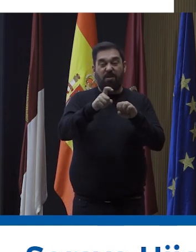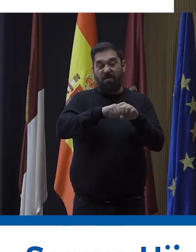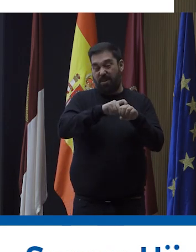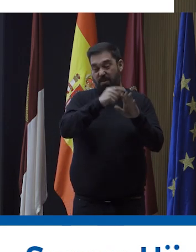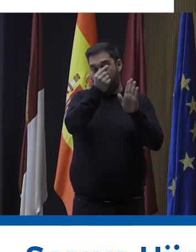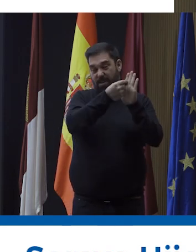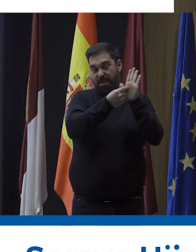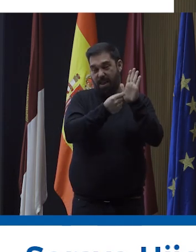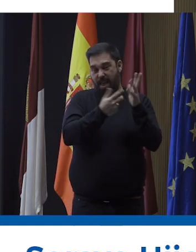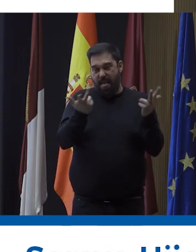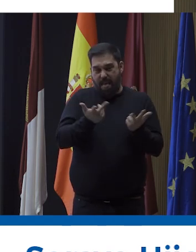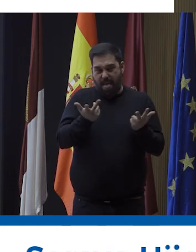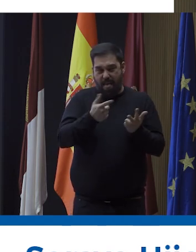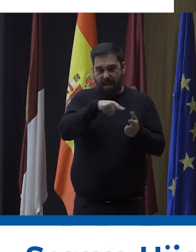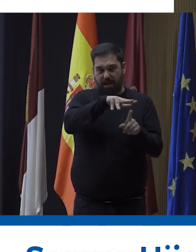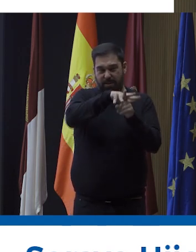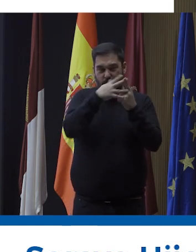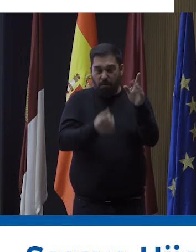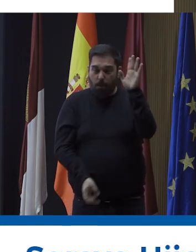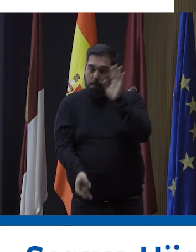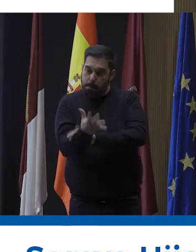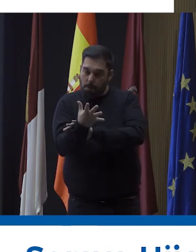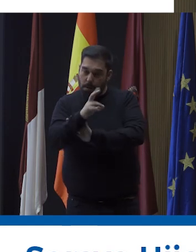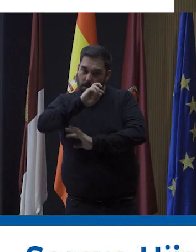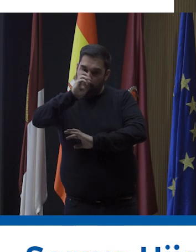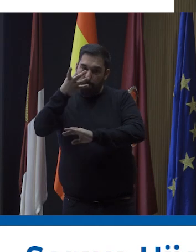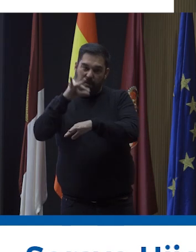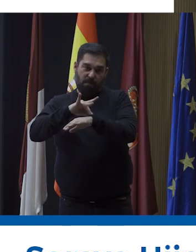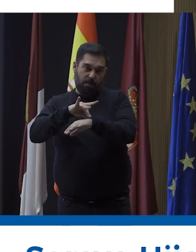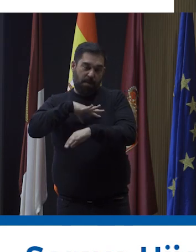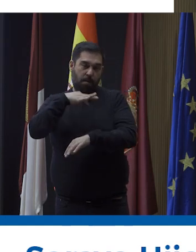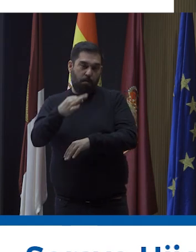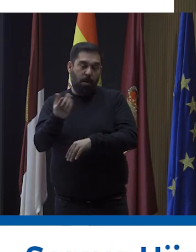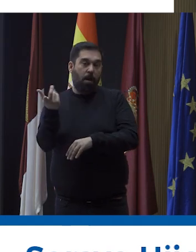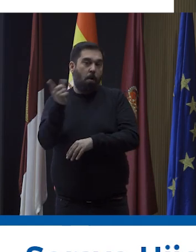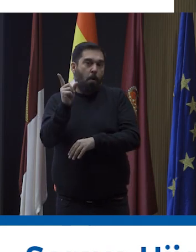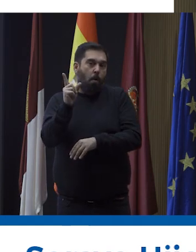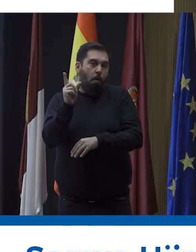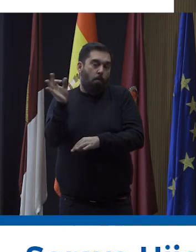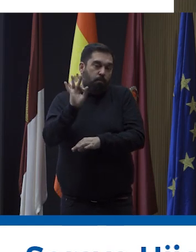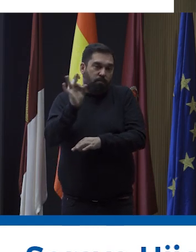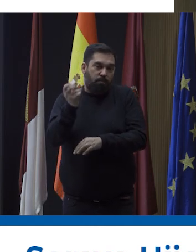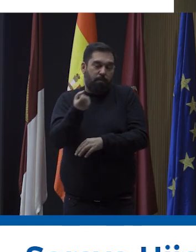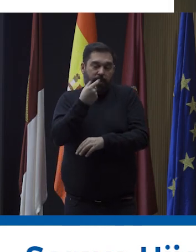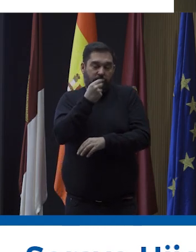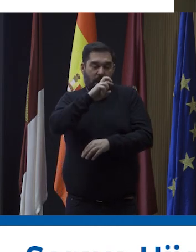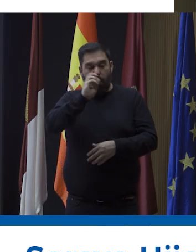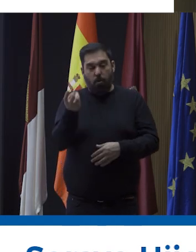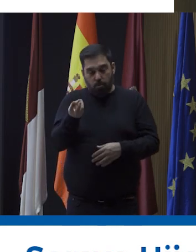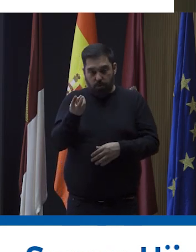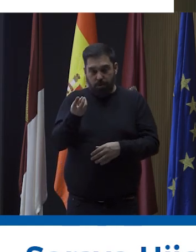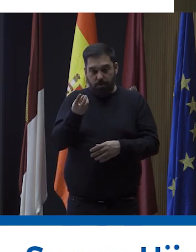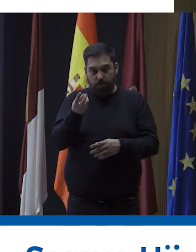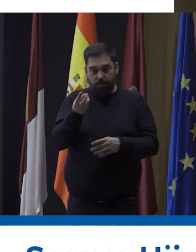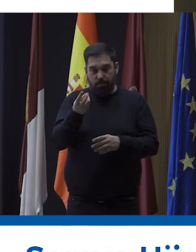riesgo pues hay una situación que la desencadena, que puede ser otra enfermedad o otros fármacos que tomemos y al final